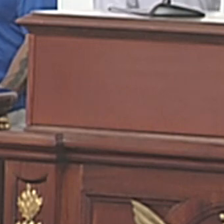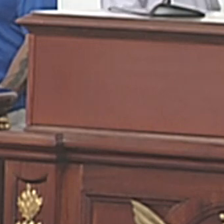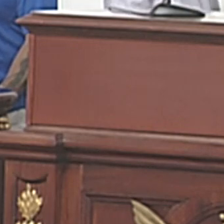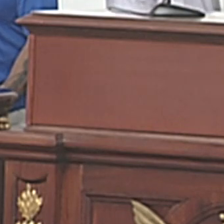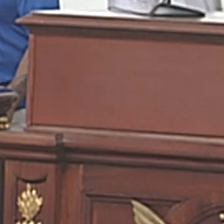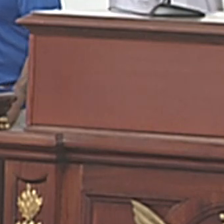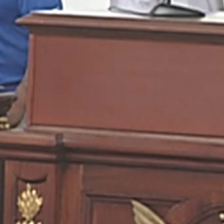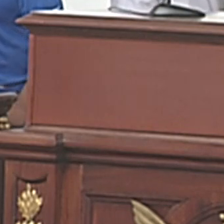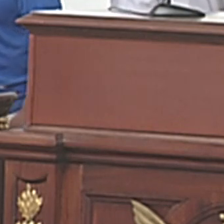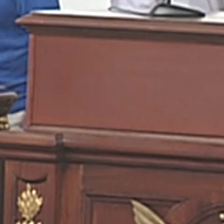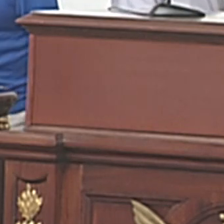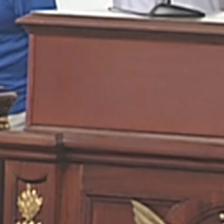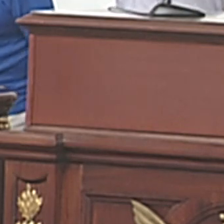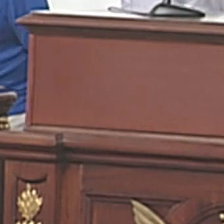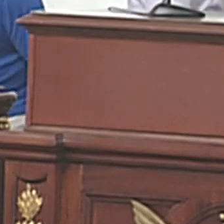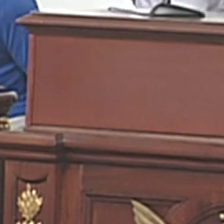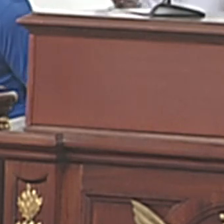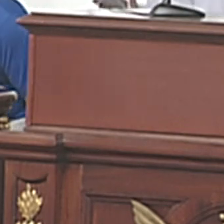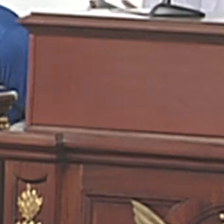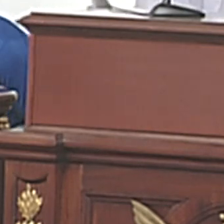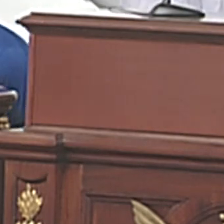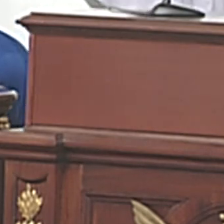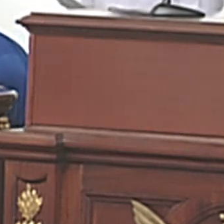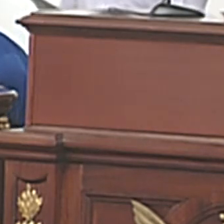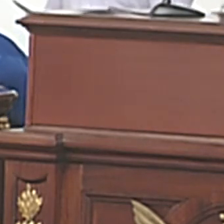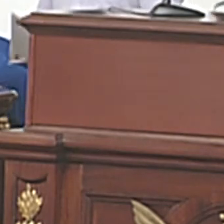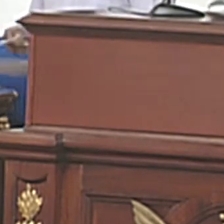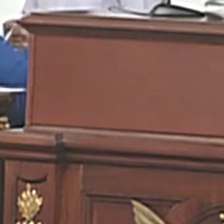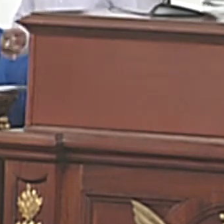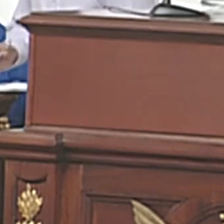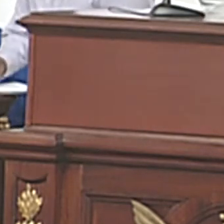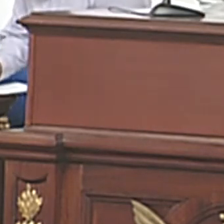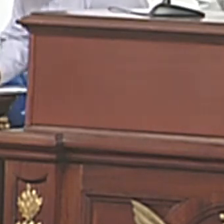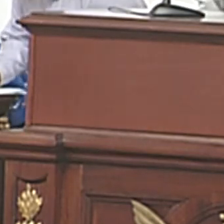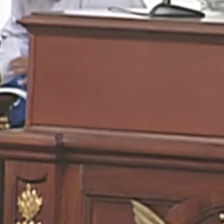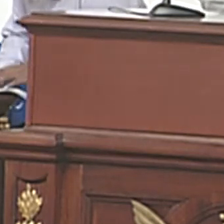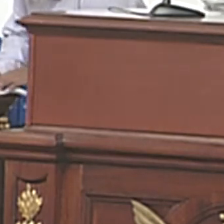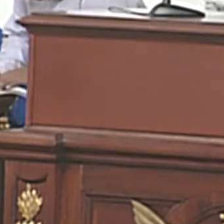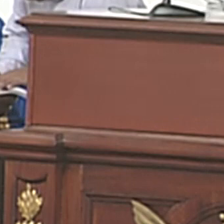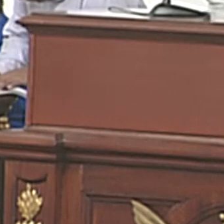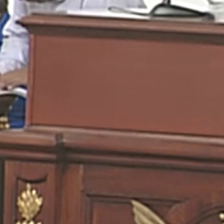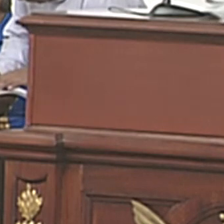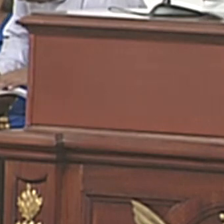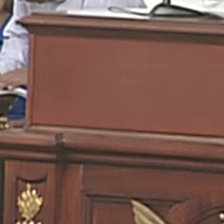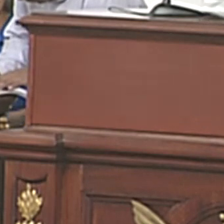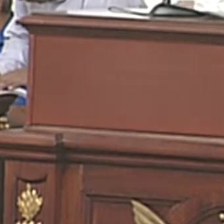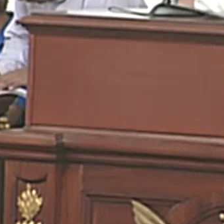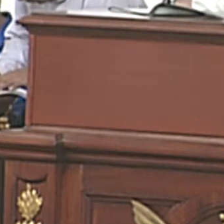Gracias. Pueden tomar asiento.